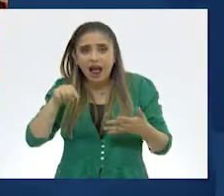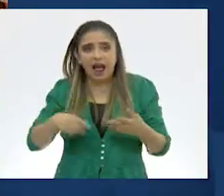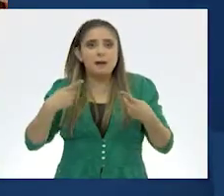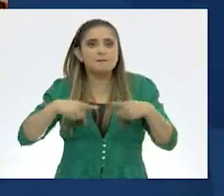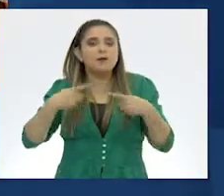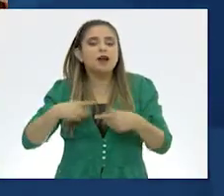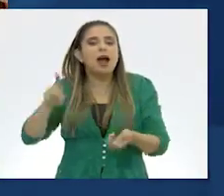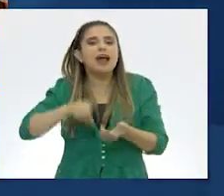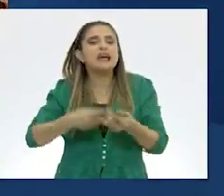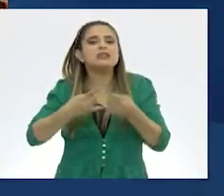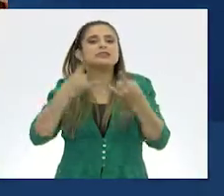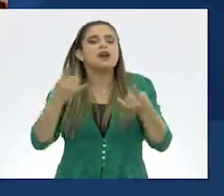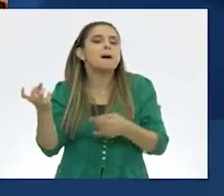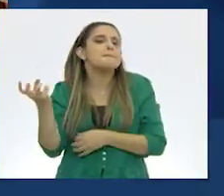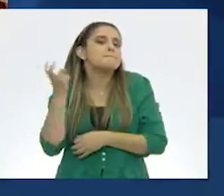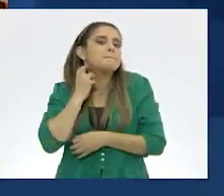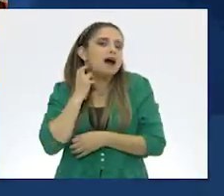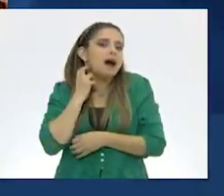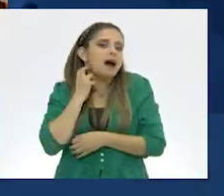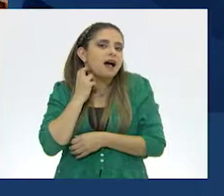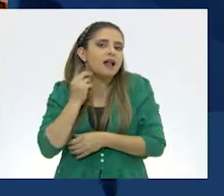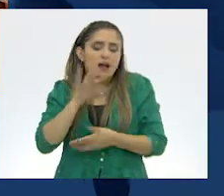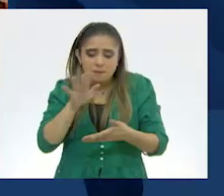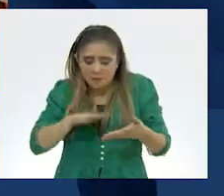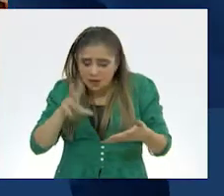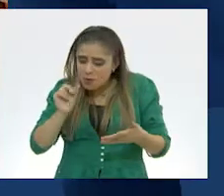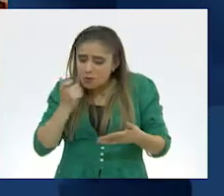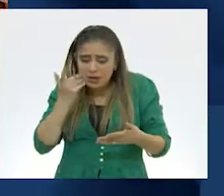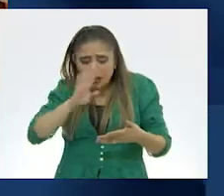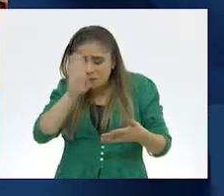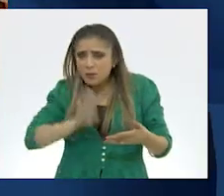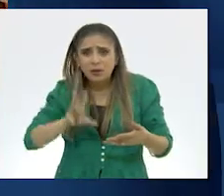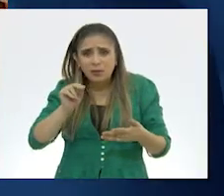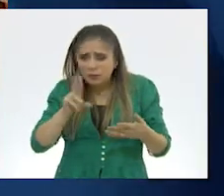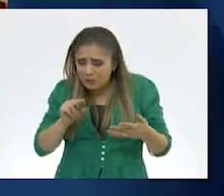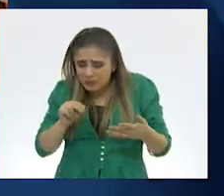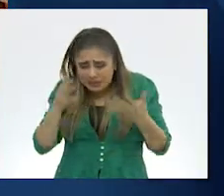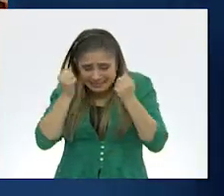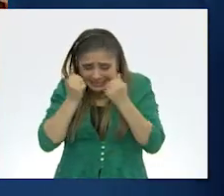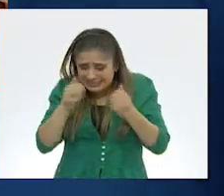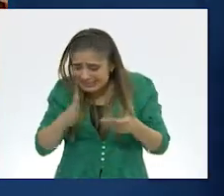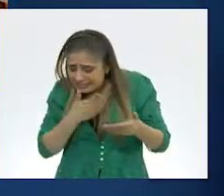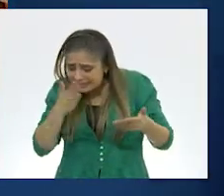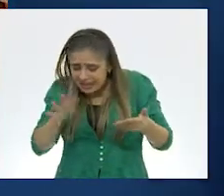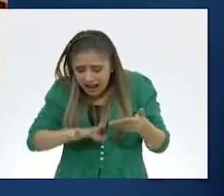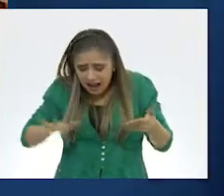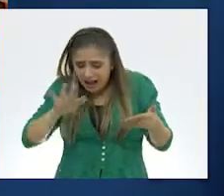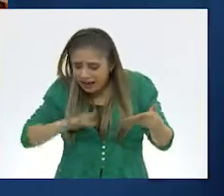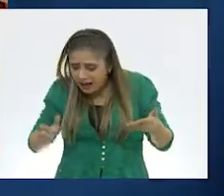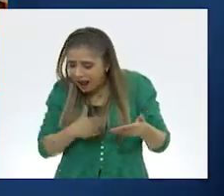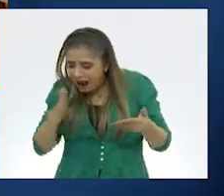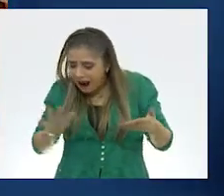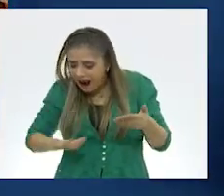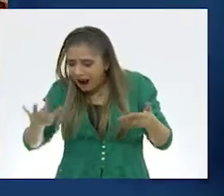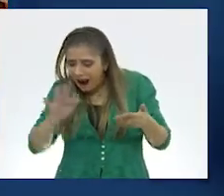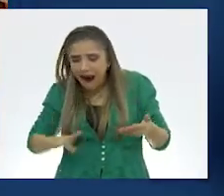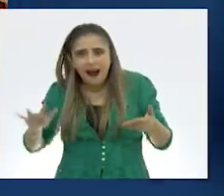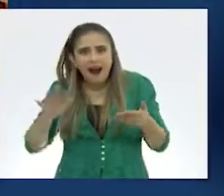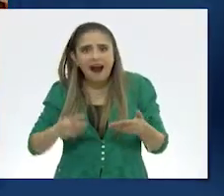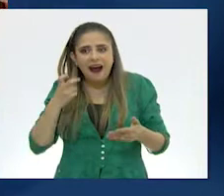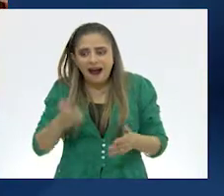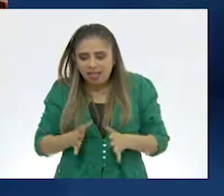lo terminas amando y no quieres que muera, al contrario, quieres que los que lo están persiguiendo no